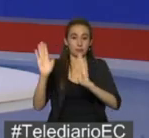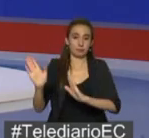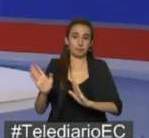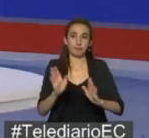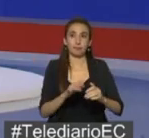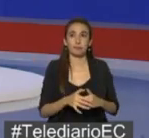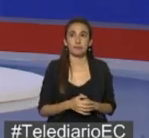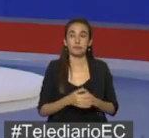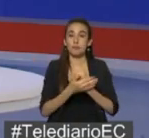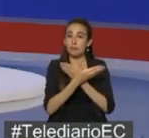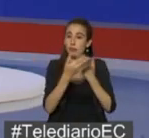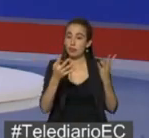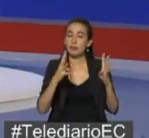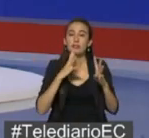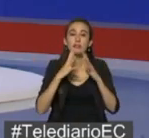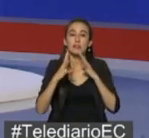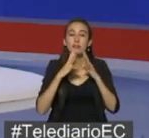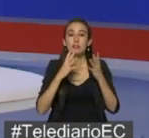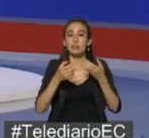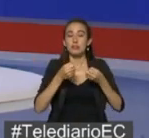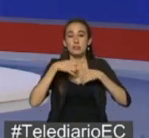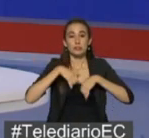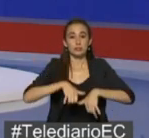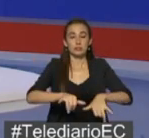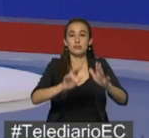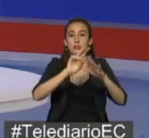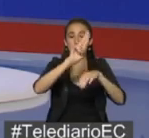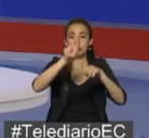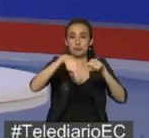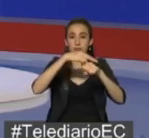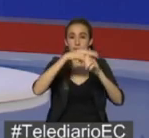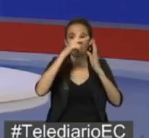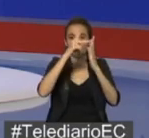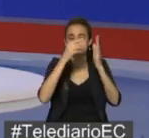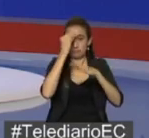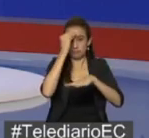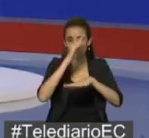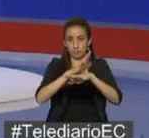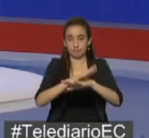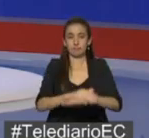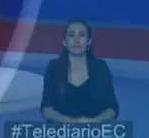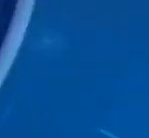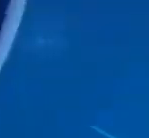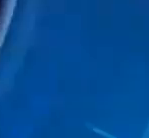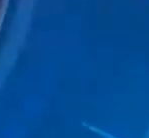vuelos. Estas han sido las declaraciones de prensa. Continuamos con la programación habitual. Buenas tardes.